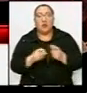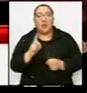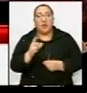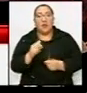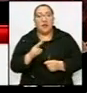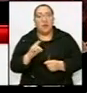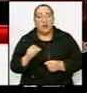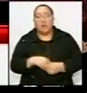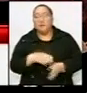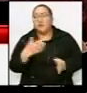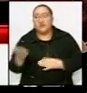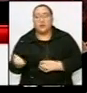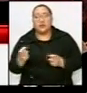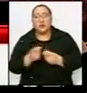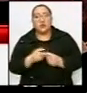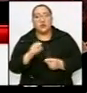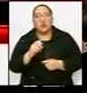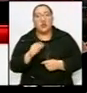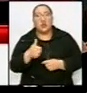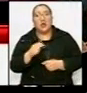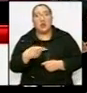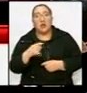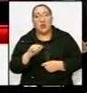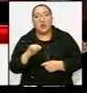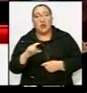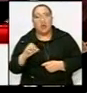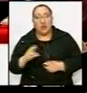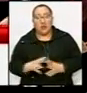palabra el congresista William Aguilar.